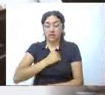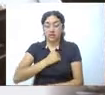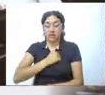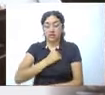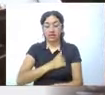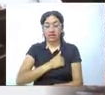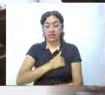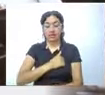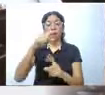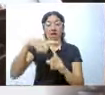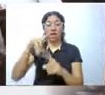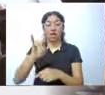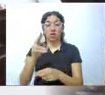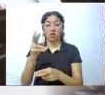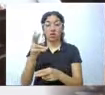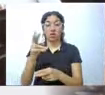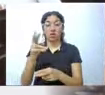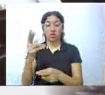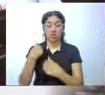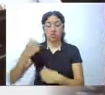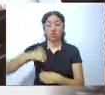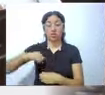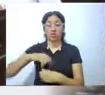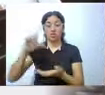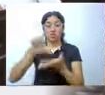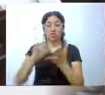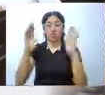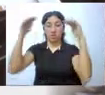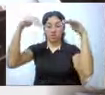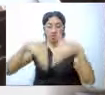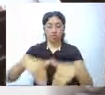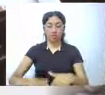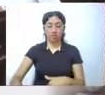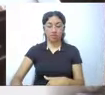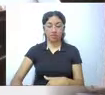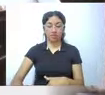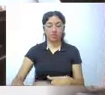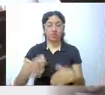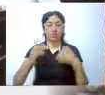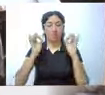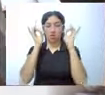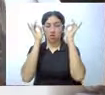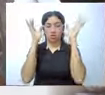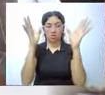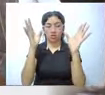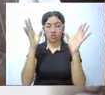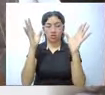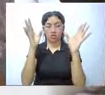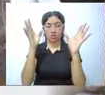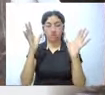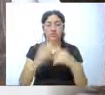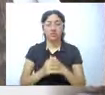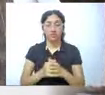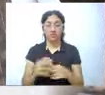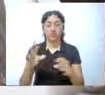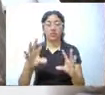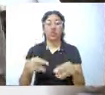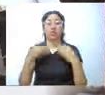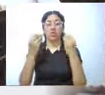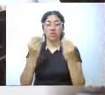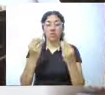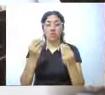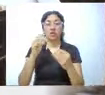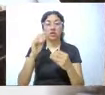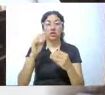cargo el transporte de Lima se ha caído Está peor que nunca especialmente les digo sobre las troncales que